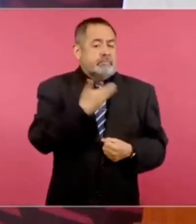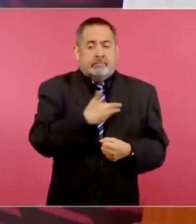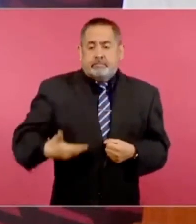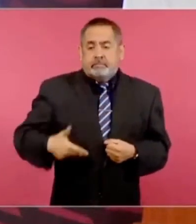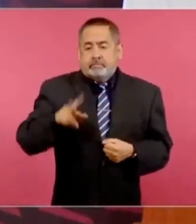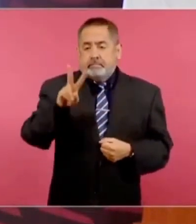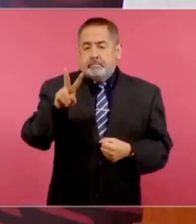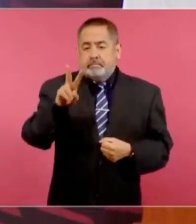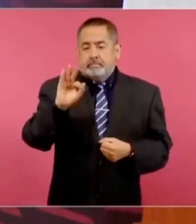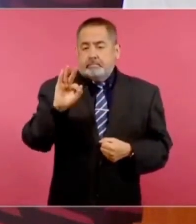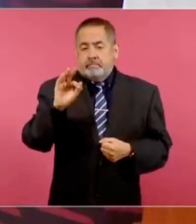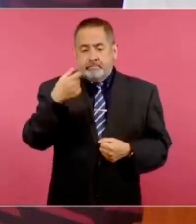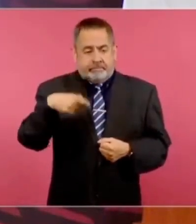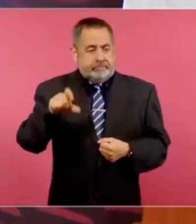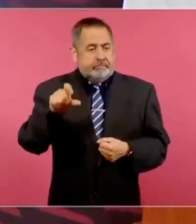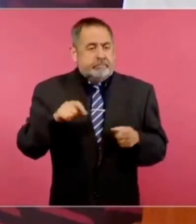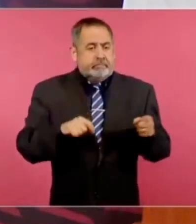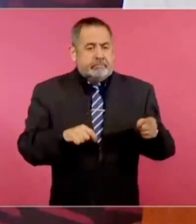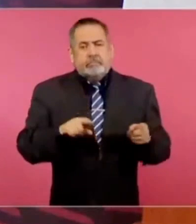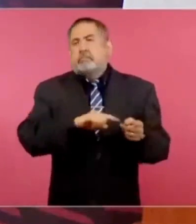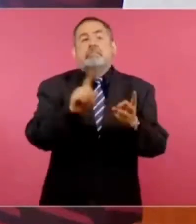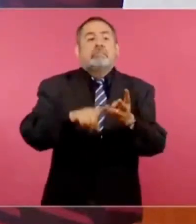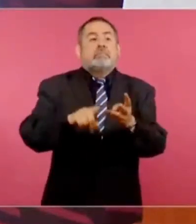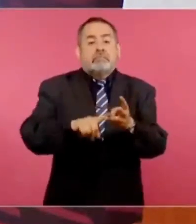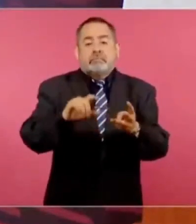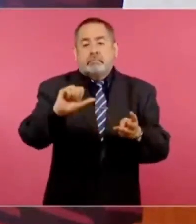Y el otro, Aguilar Camín,